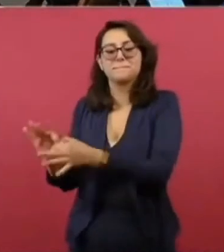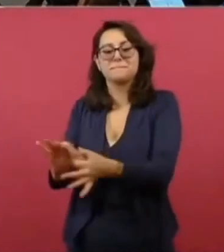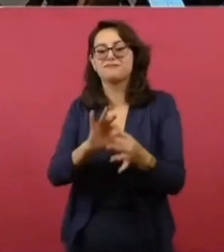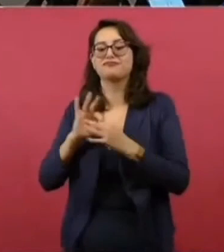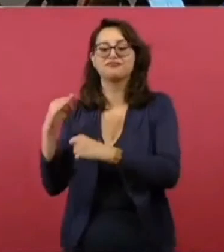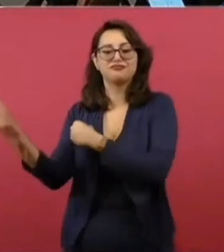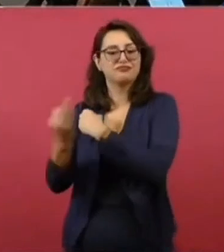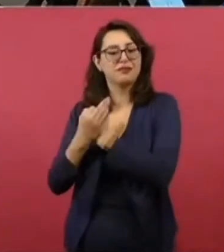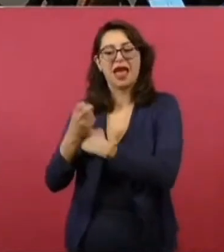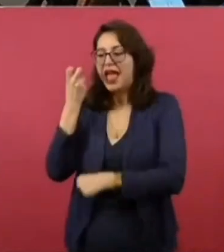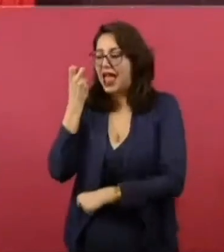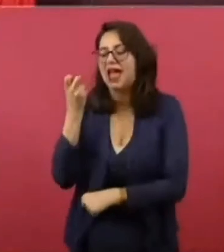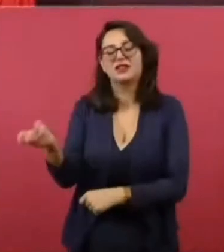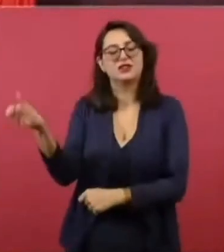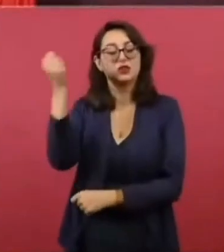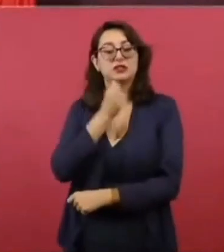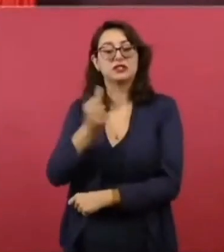el pueblo.